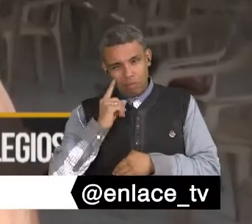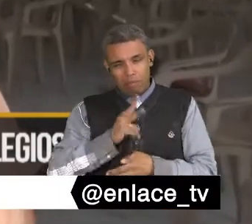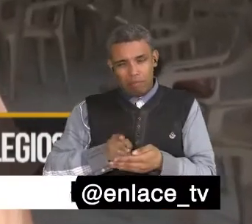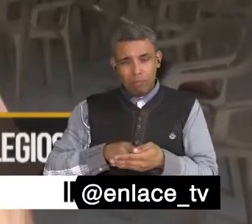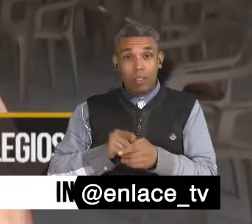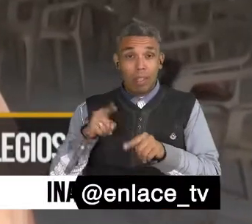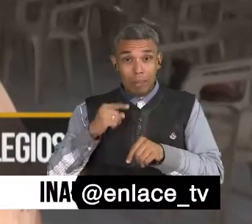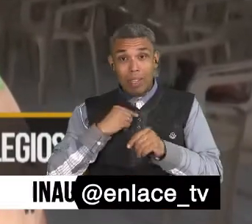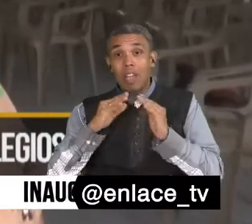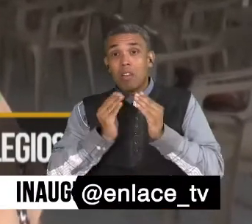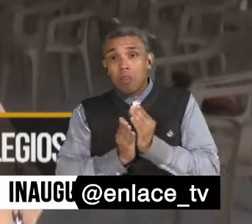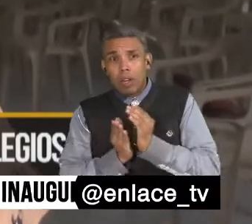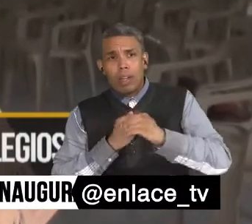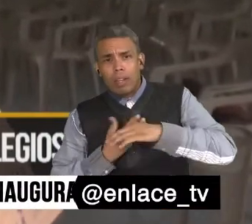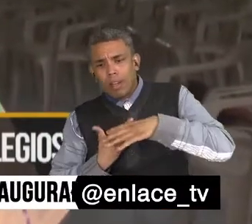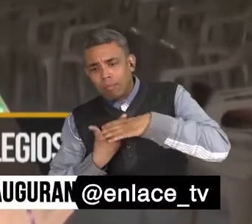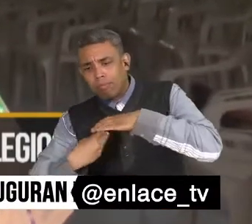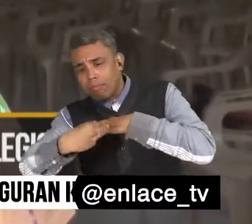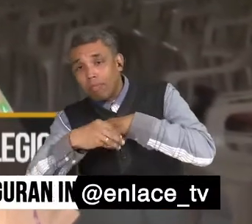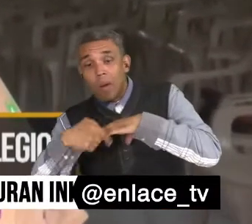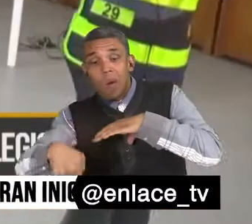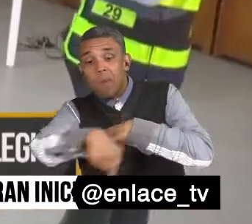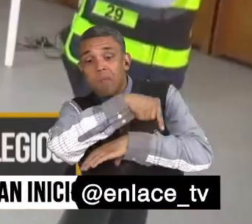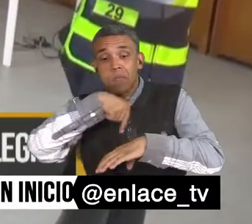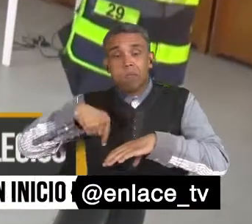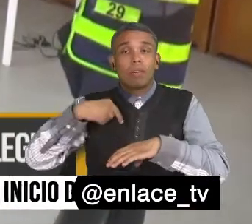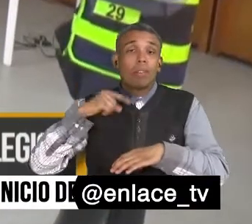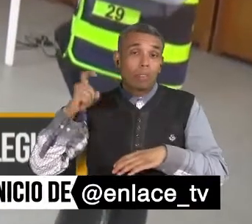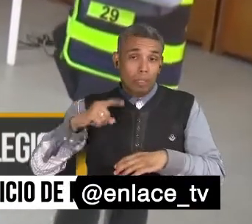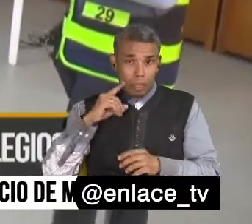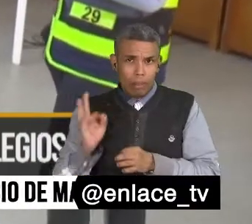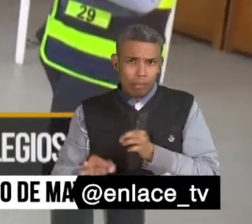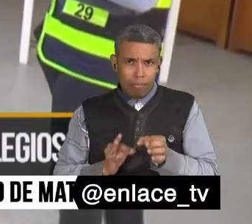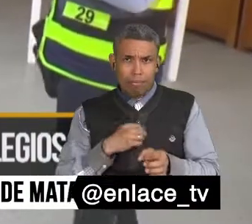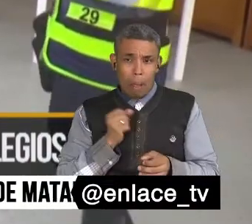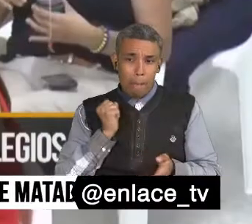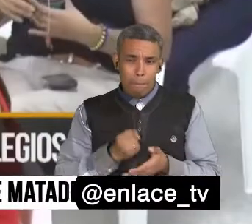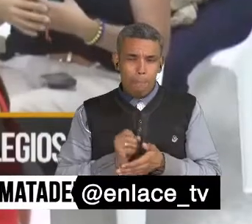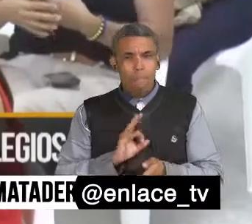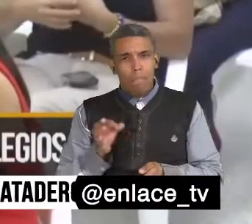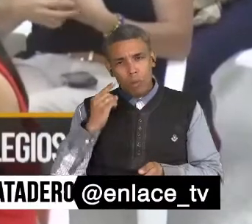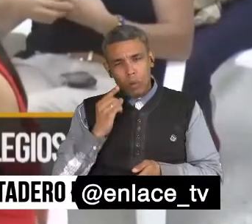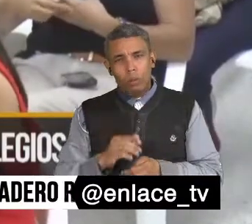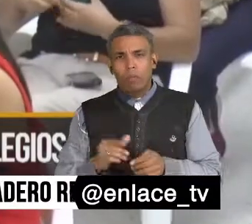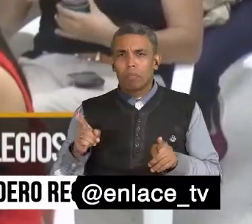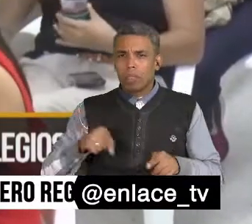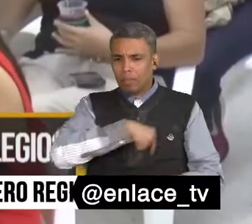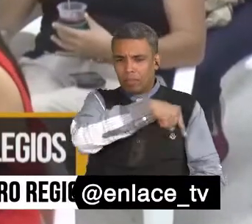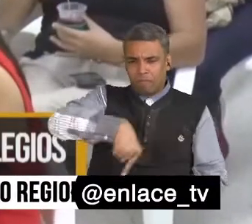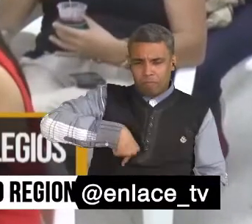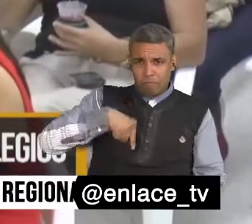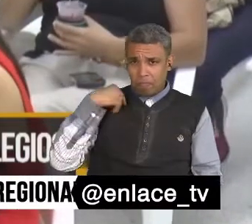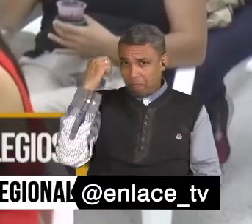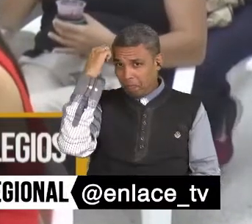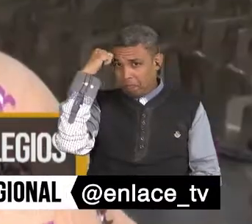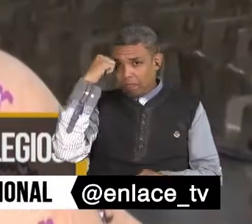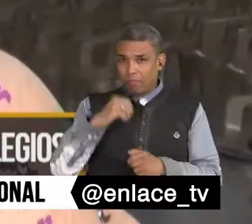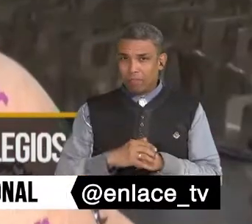nosotros como docentes la importancia es que sabemos más de lo que hasta el momento tenemos en